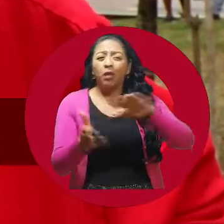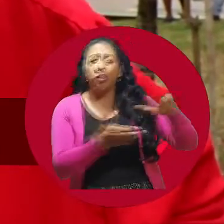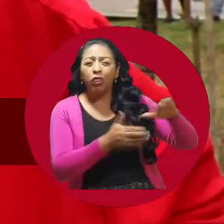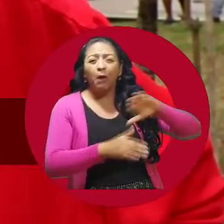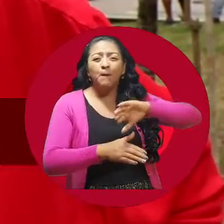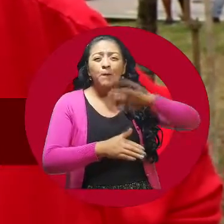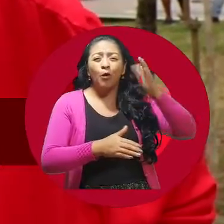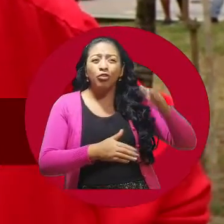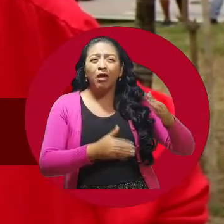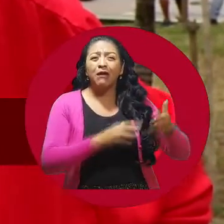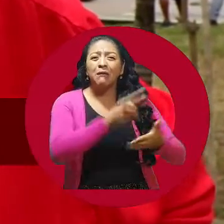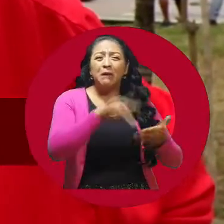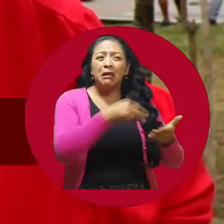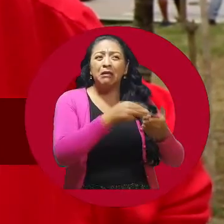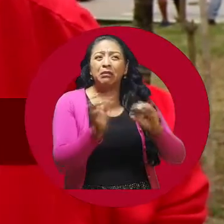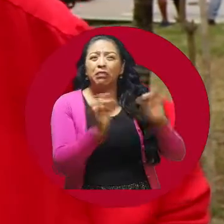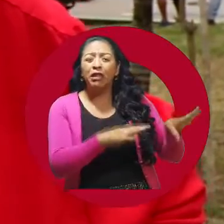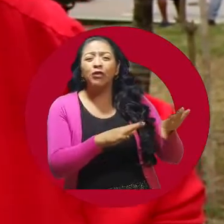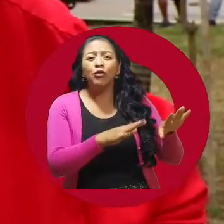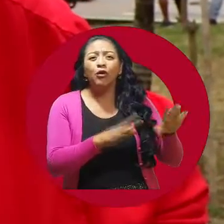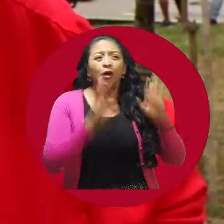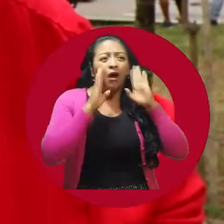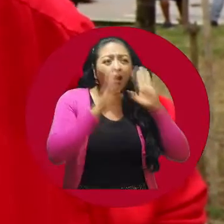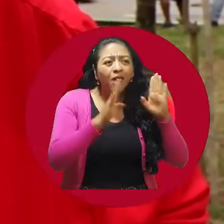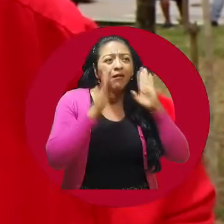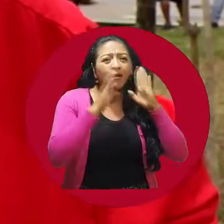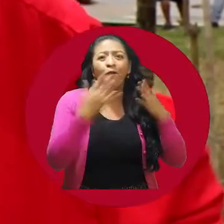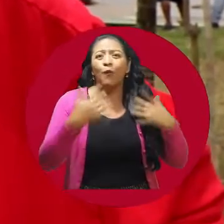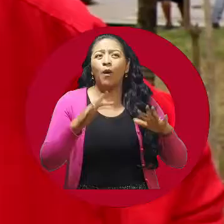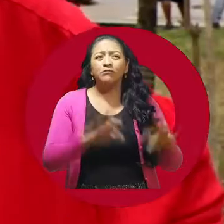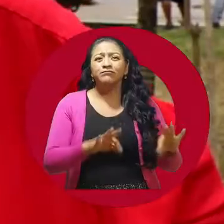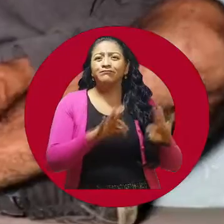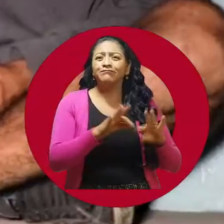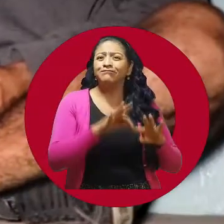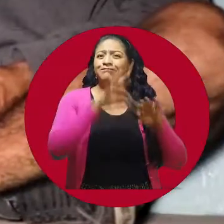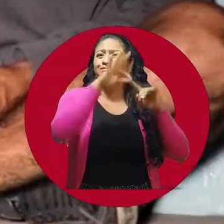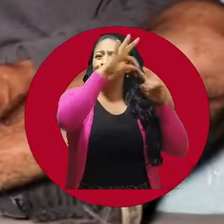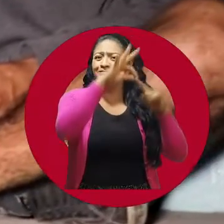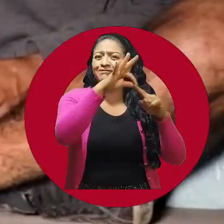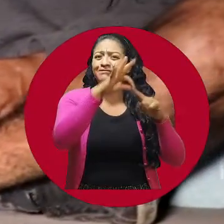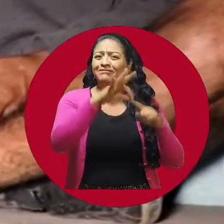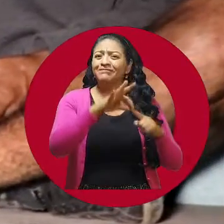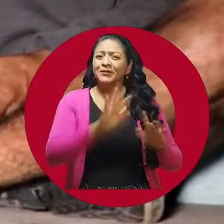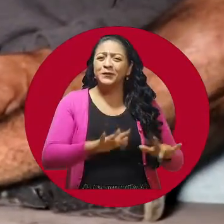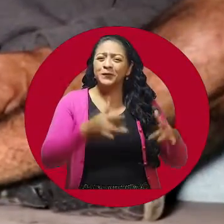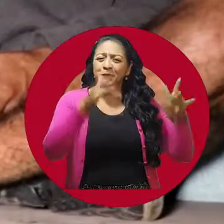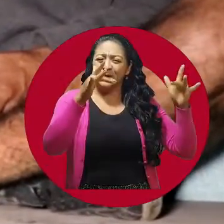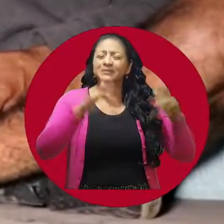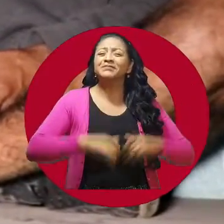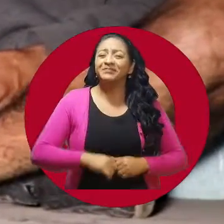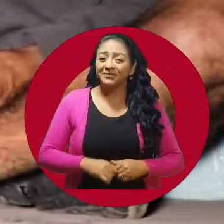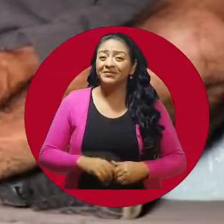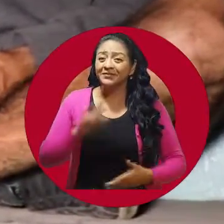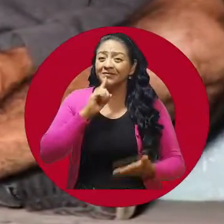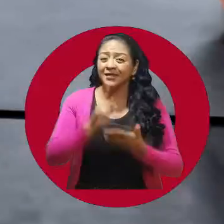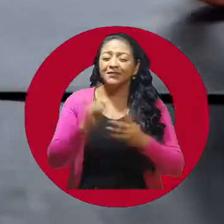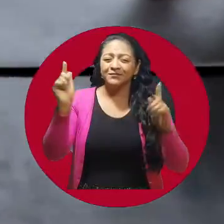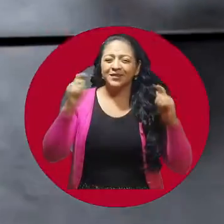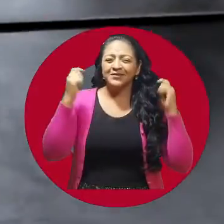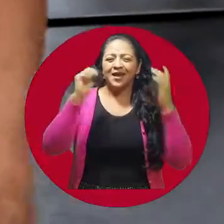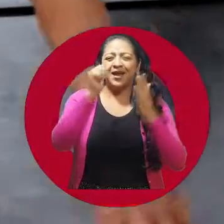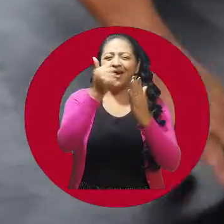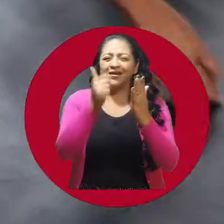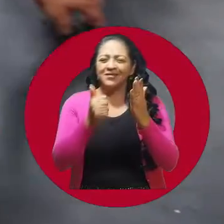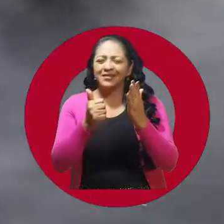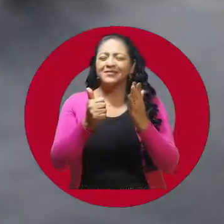Manabí, pero que es un tesoro, que es una pequeña joya. Es importante informar que el Festival Internacional de Artes Escénicas y